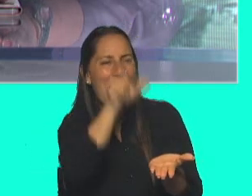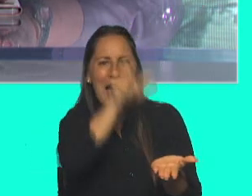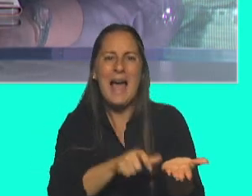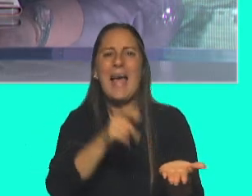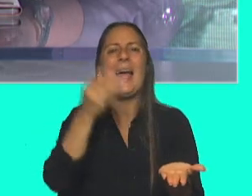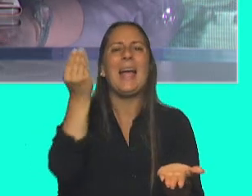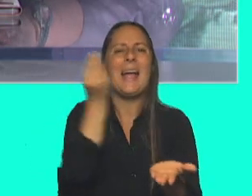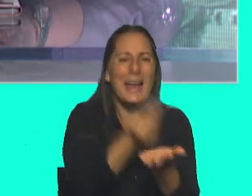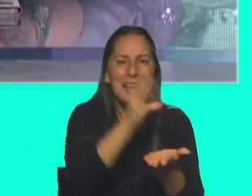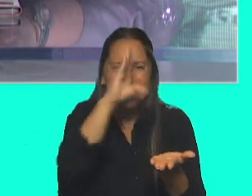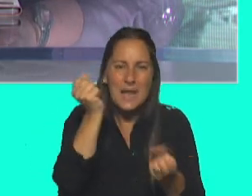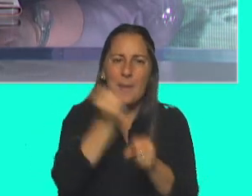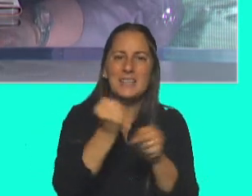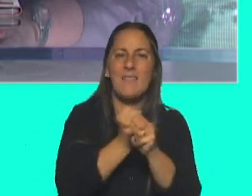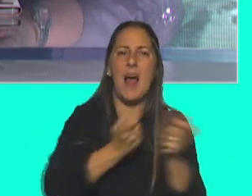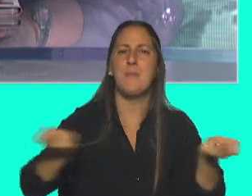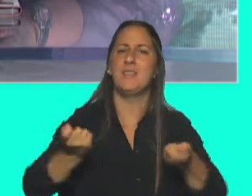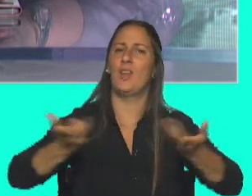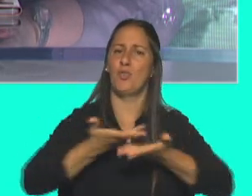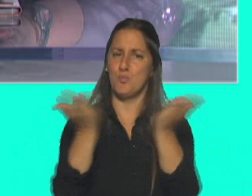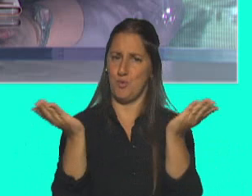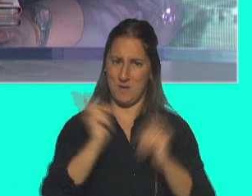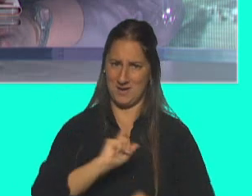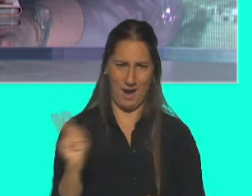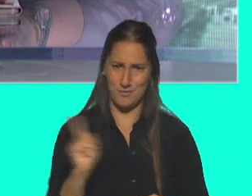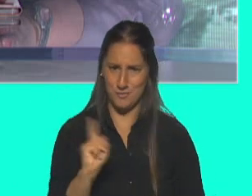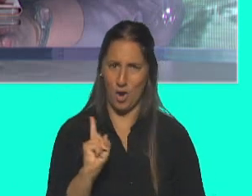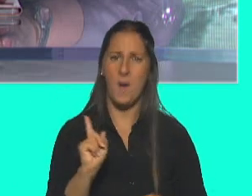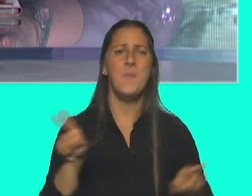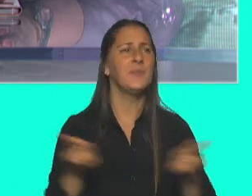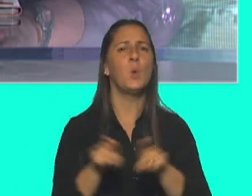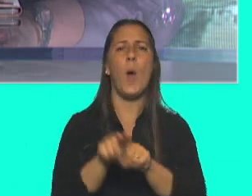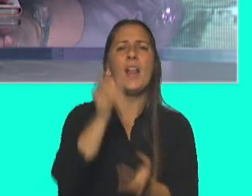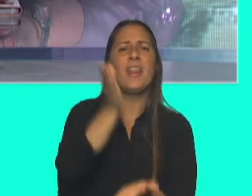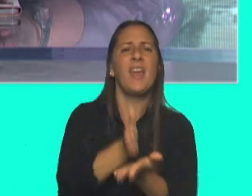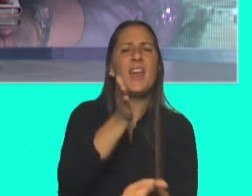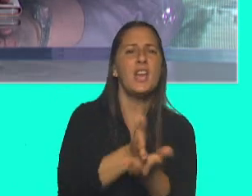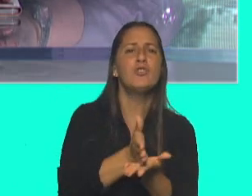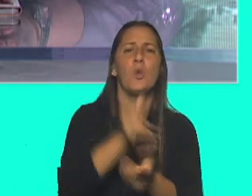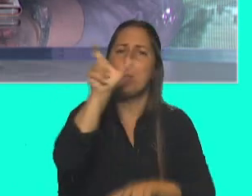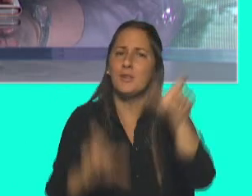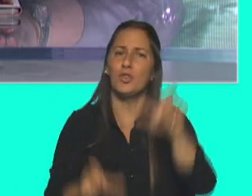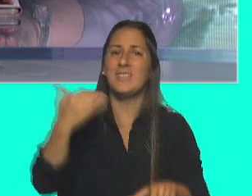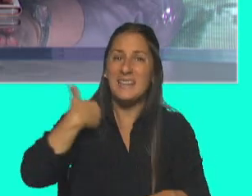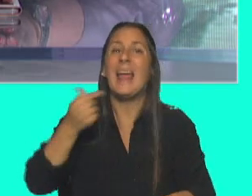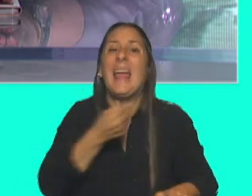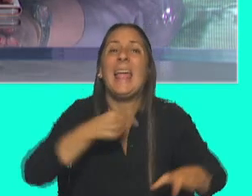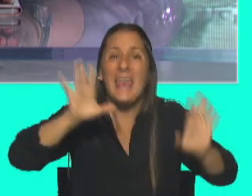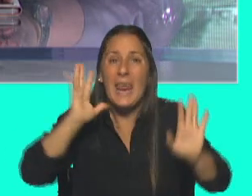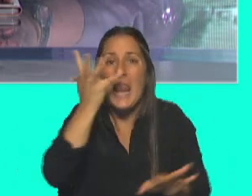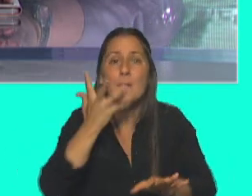cargos públicos, es además, y sobre todas las cosas, una restricción a los derechos de los muchos argentinos que quisieran